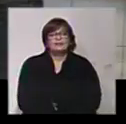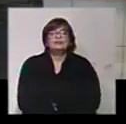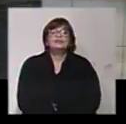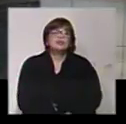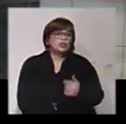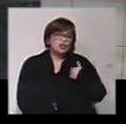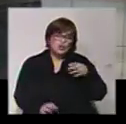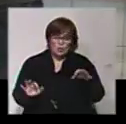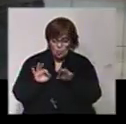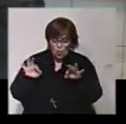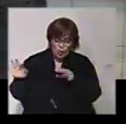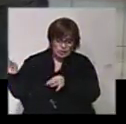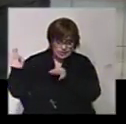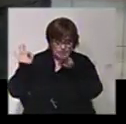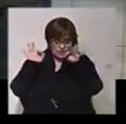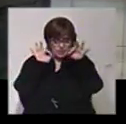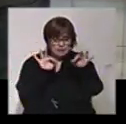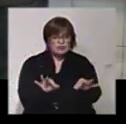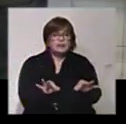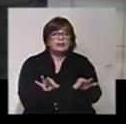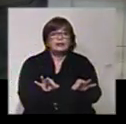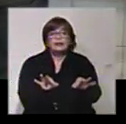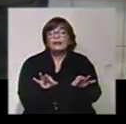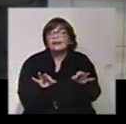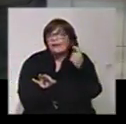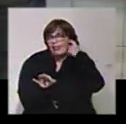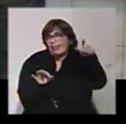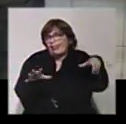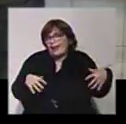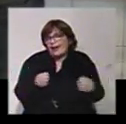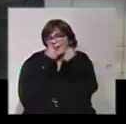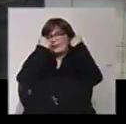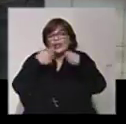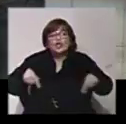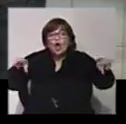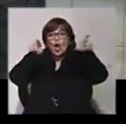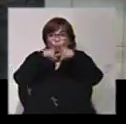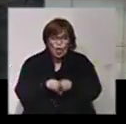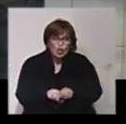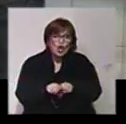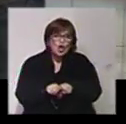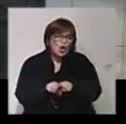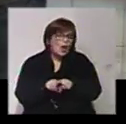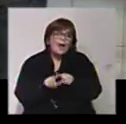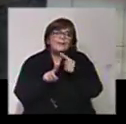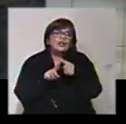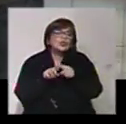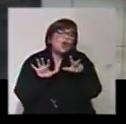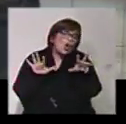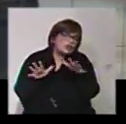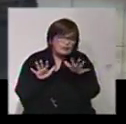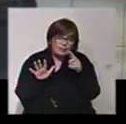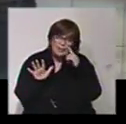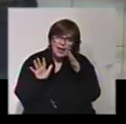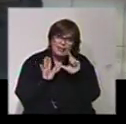Agarré la melodía de Te abrazo en la noche y fue una improvisación colectiva durante 8 minutos. Capaz que se nos fue